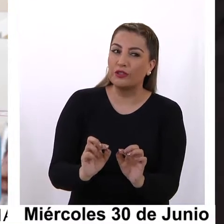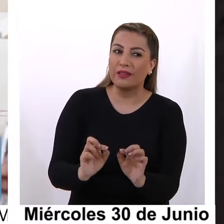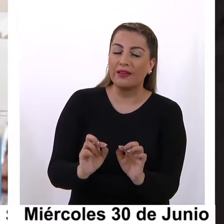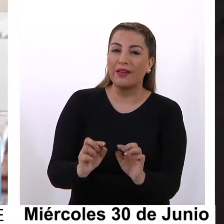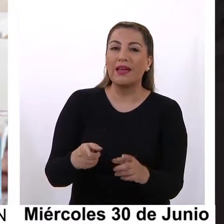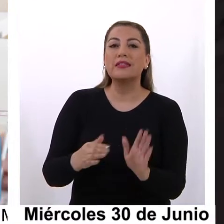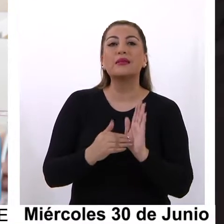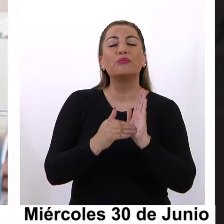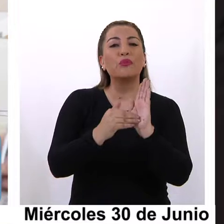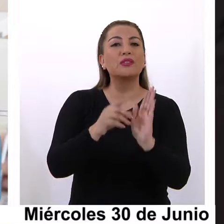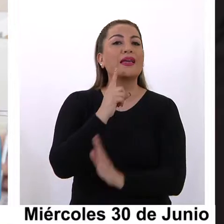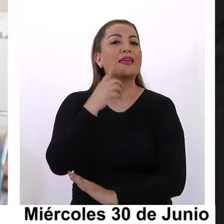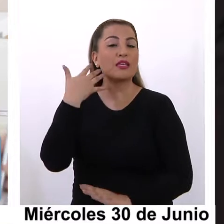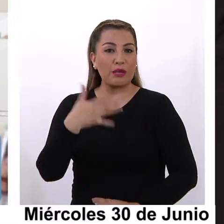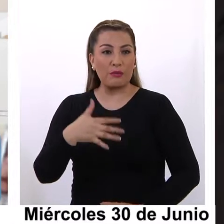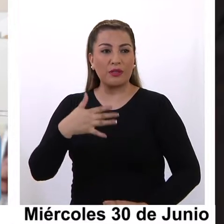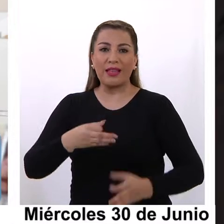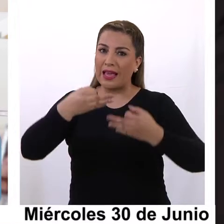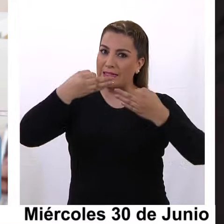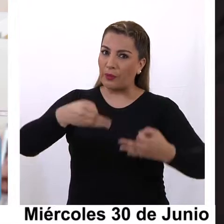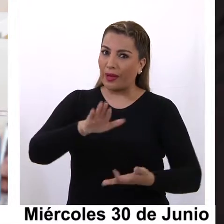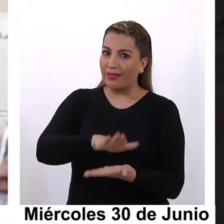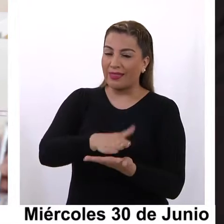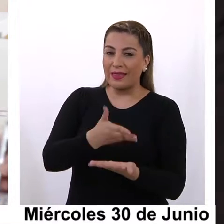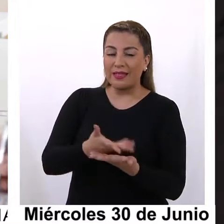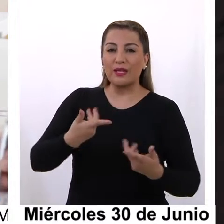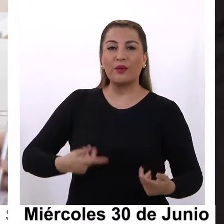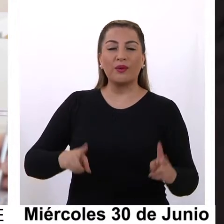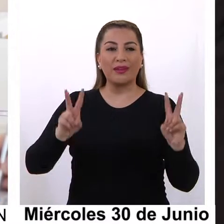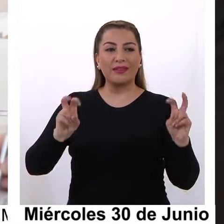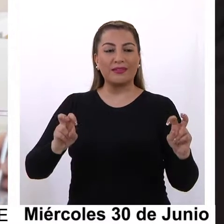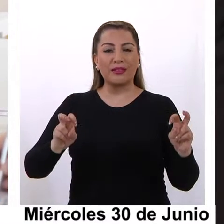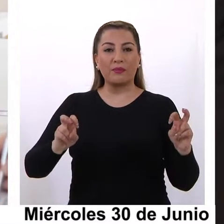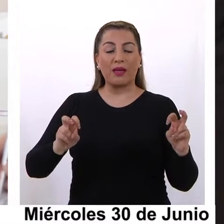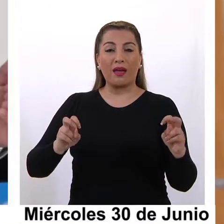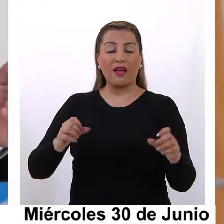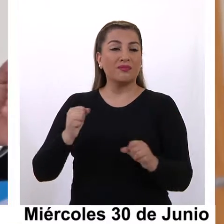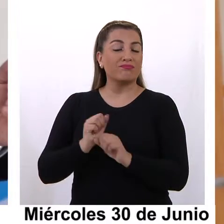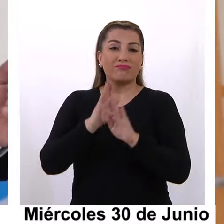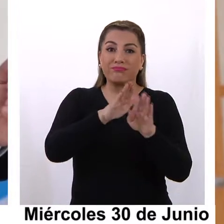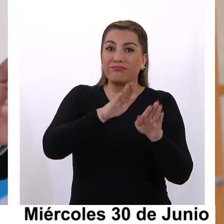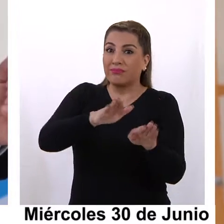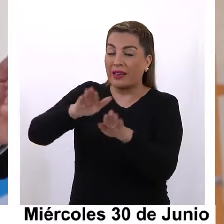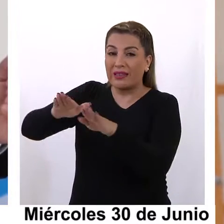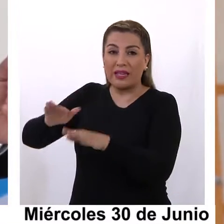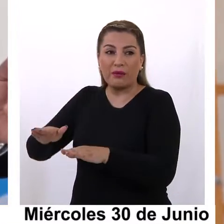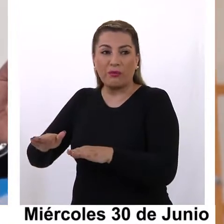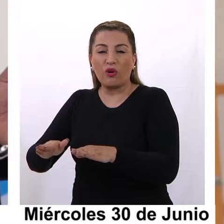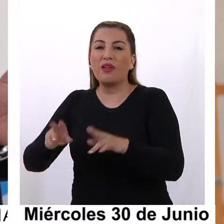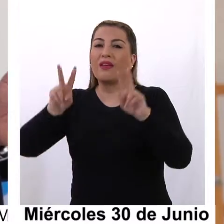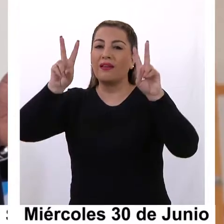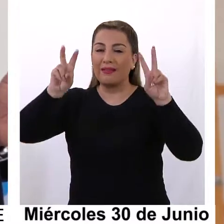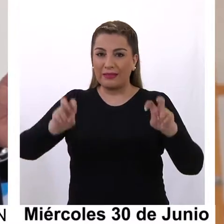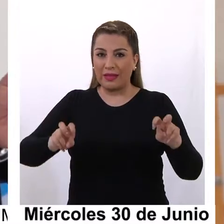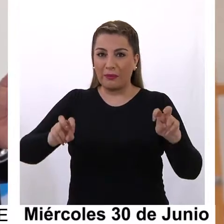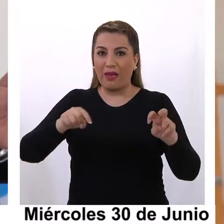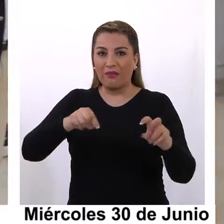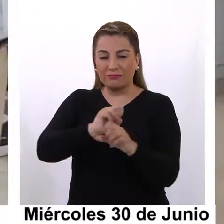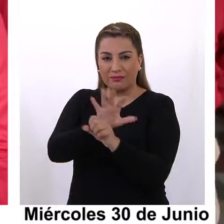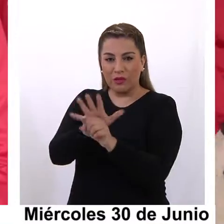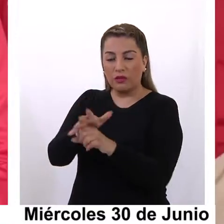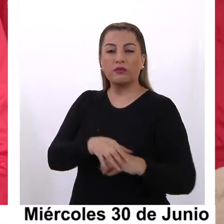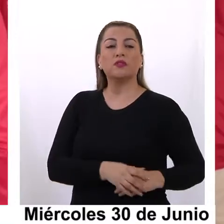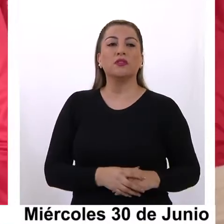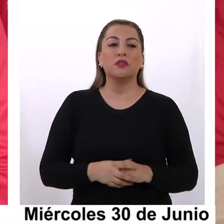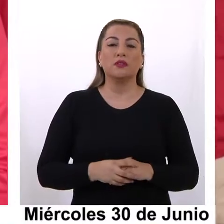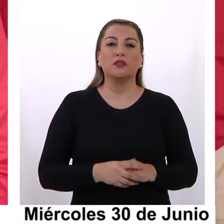reveló la importancia que tiene la seguridad sanitaria en la cadena de abastecimiento, especialmente durante la presente pandemia. Vamos